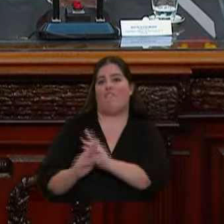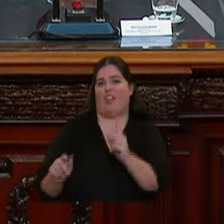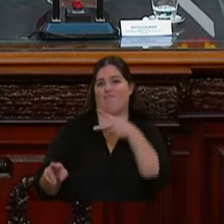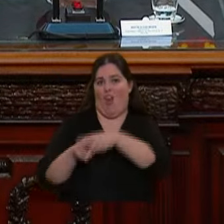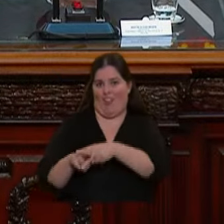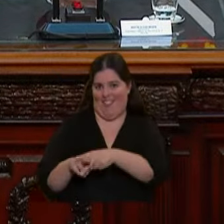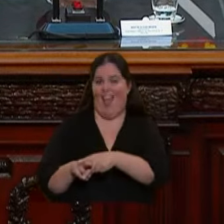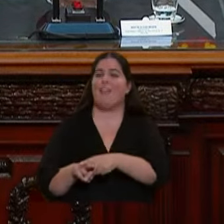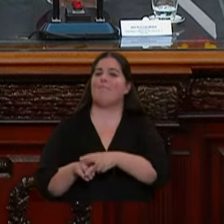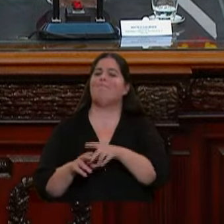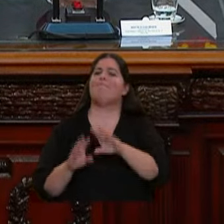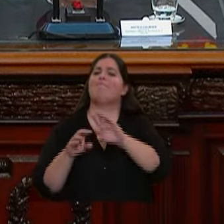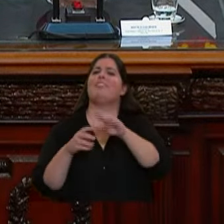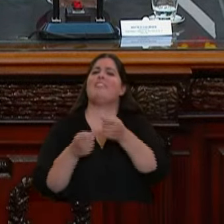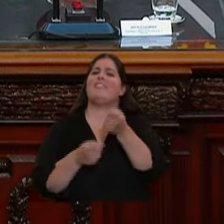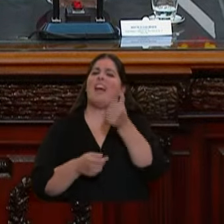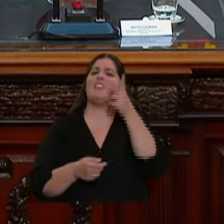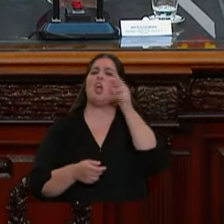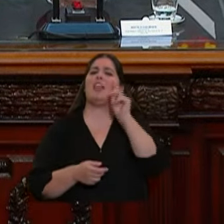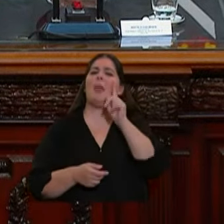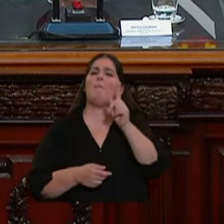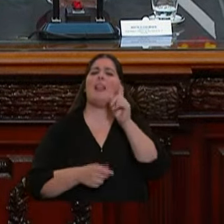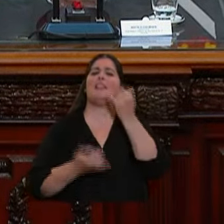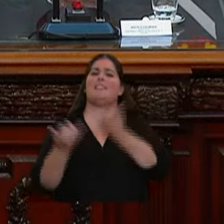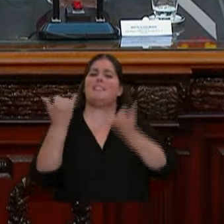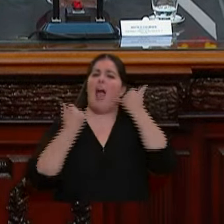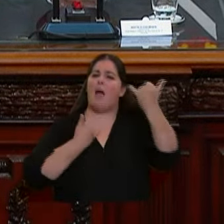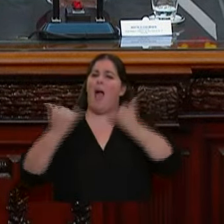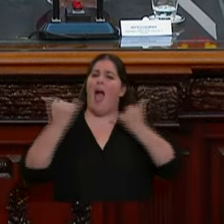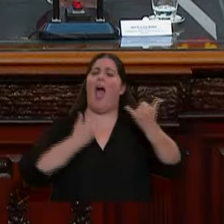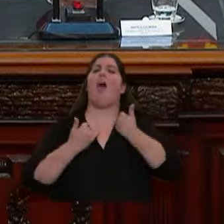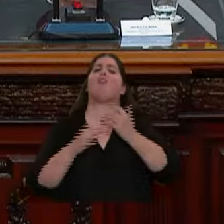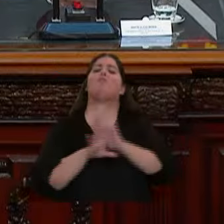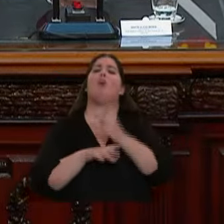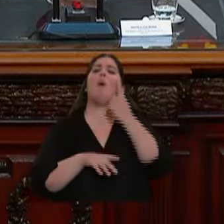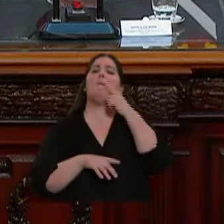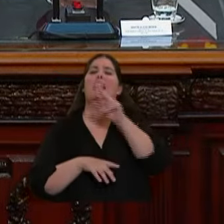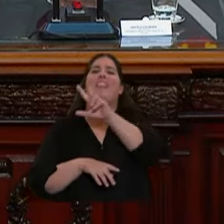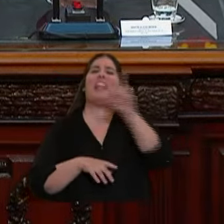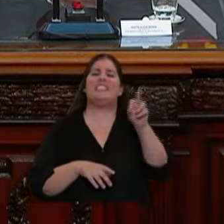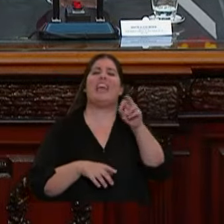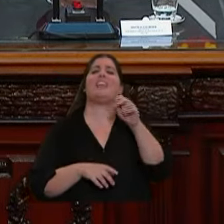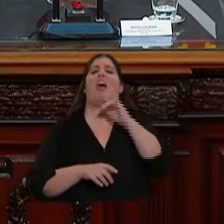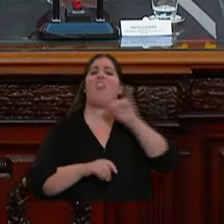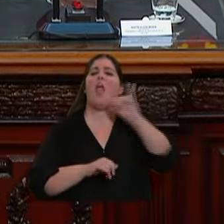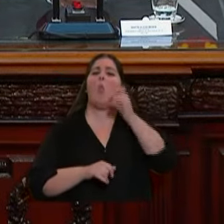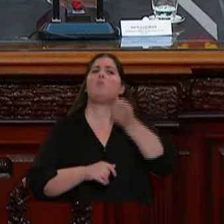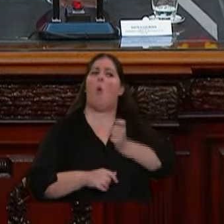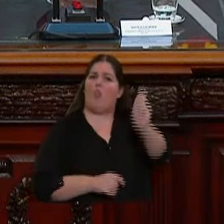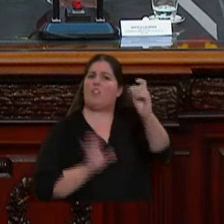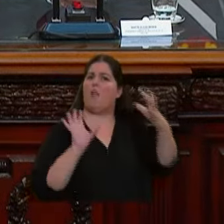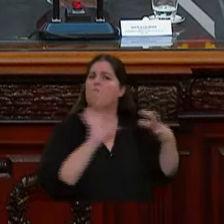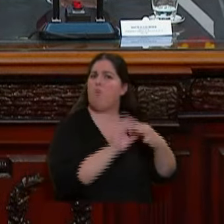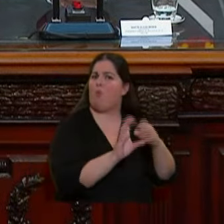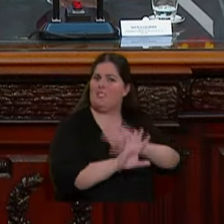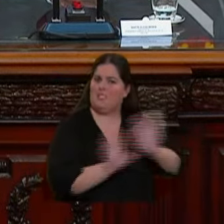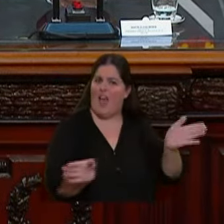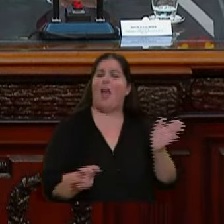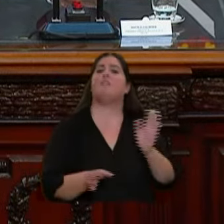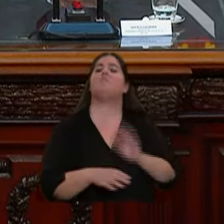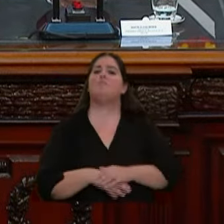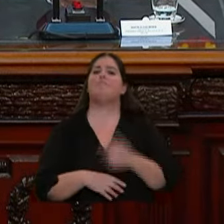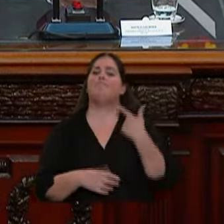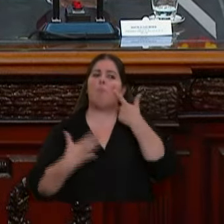Recibimos cerca de 80.000 llamados que decantaron en más de 1.300 denuncias judicializadas. Y llegamos a